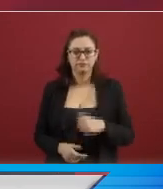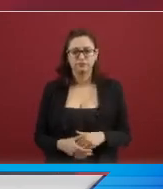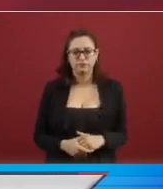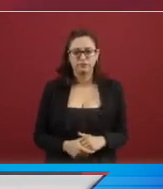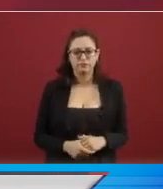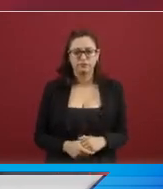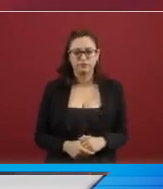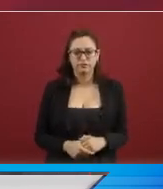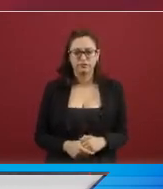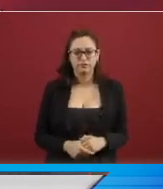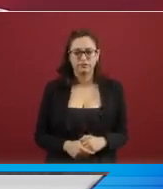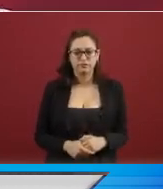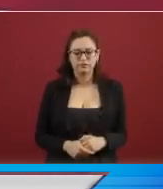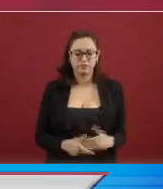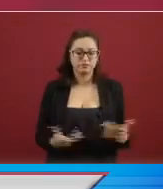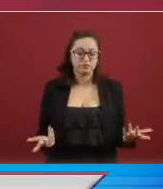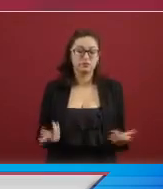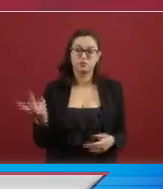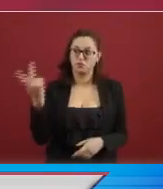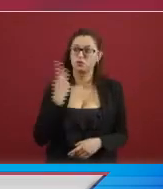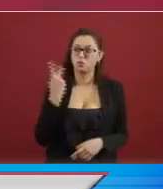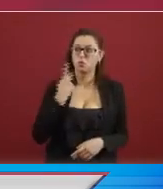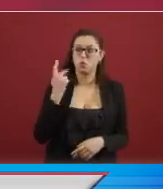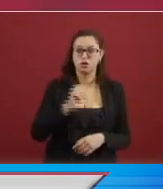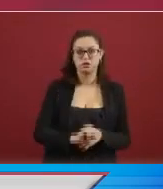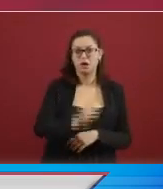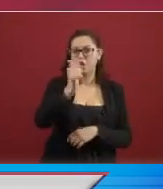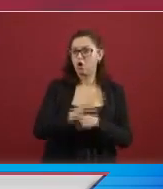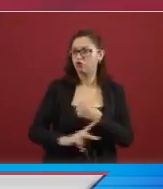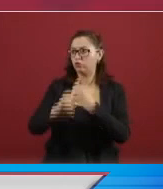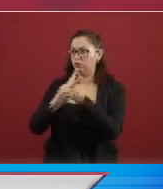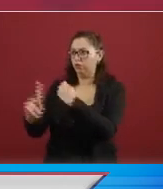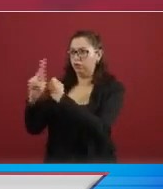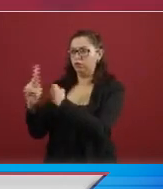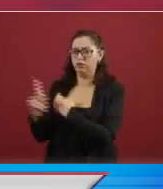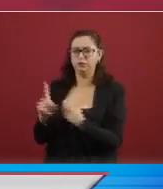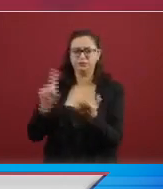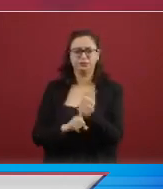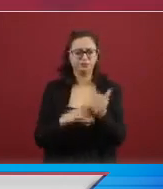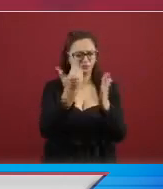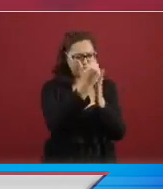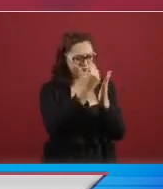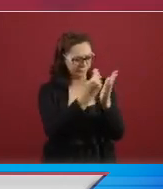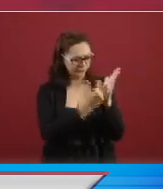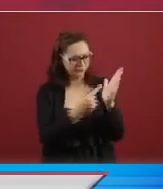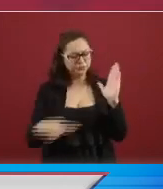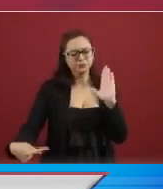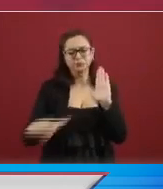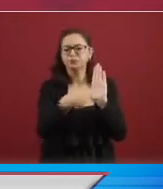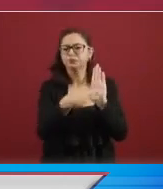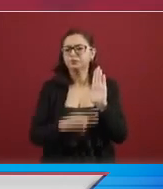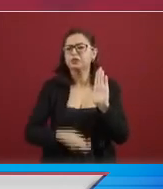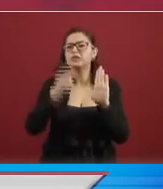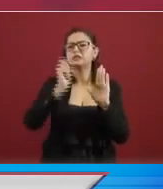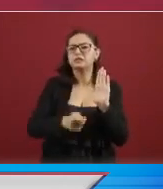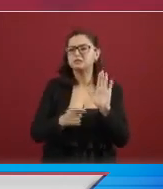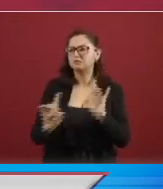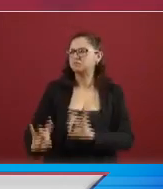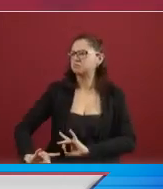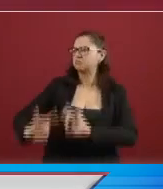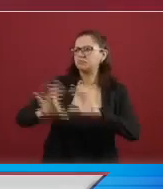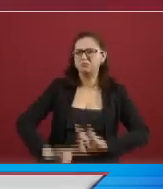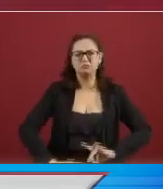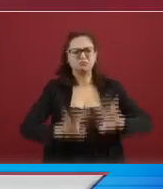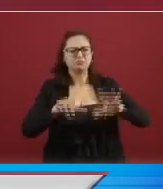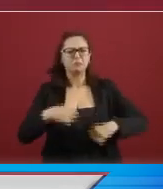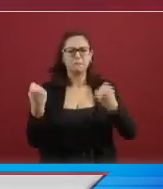del conflicto en Venezuela. México tiene las puertas abiertas para la resolución de este conflicto. Es necesario que exista el acuerdo de las partes, del